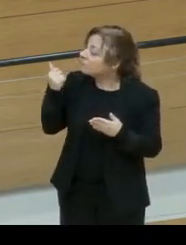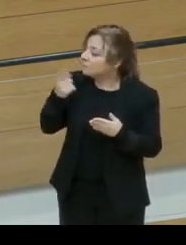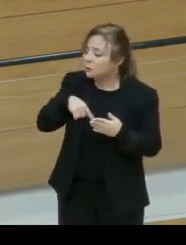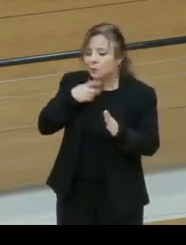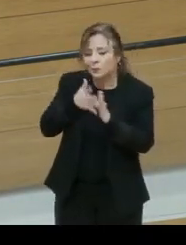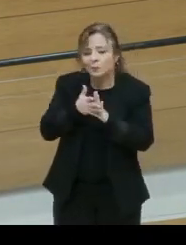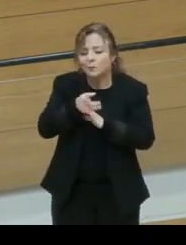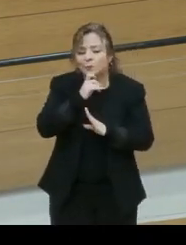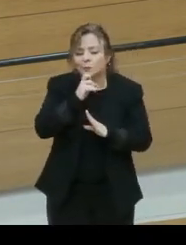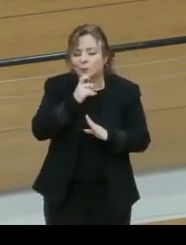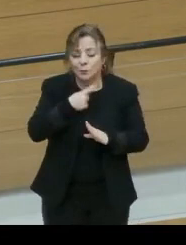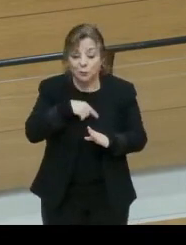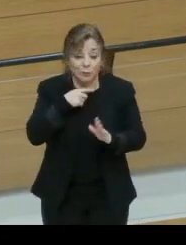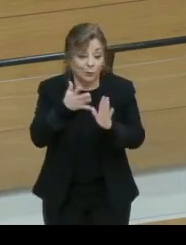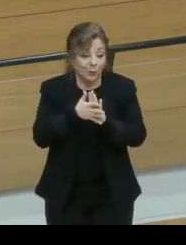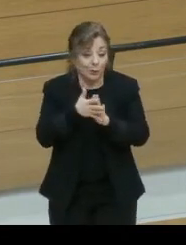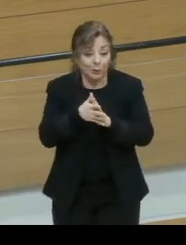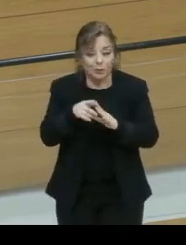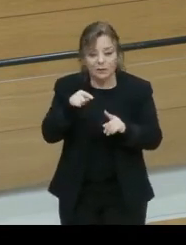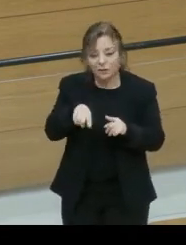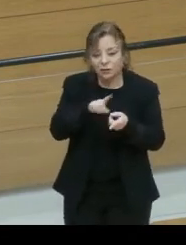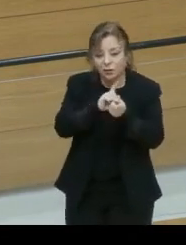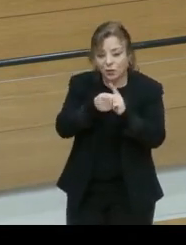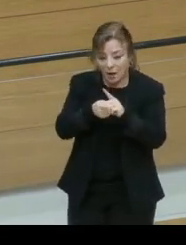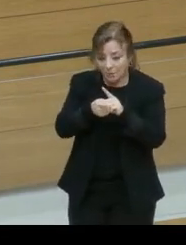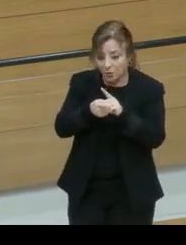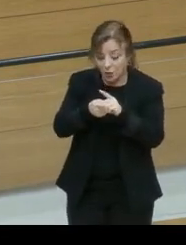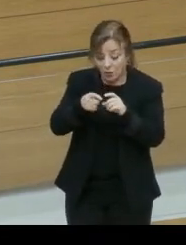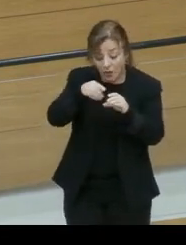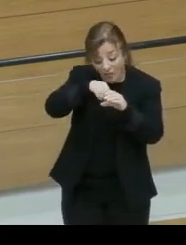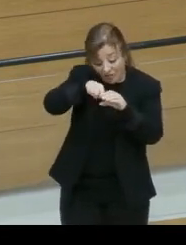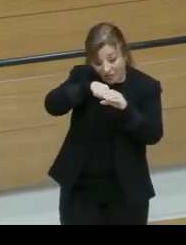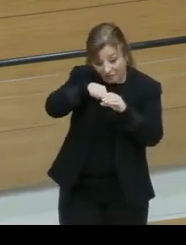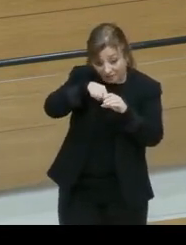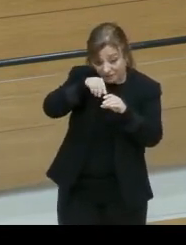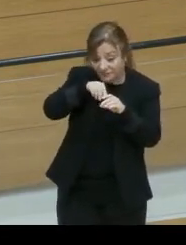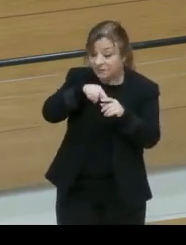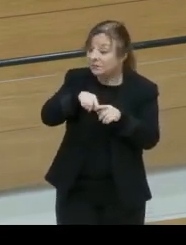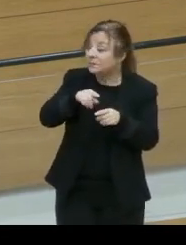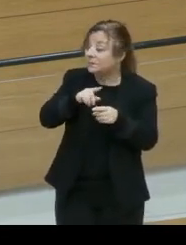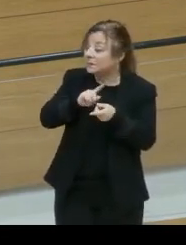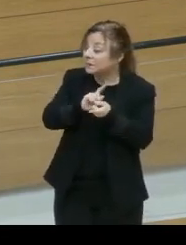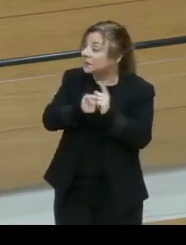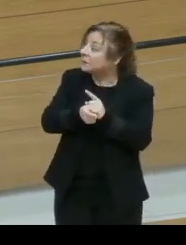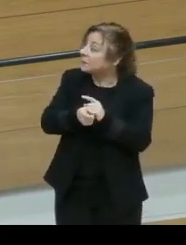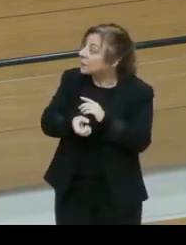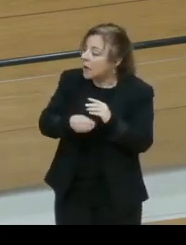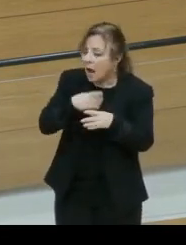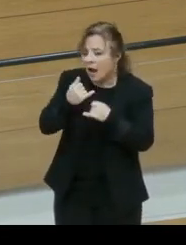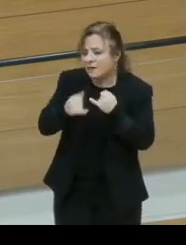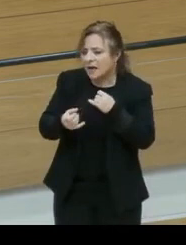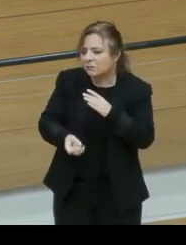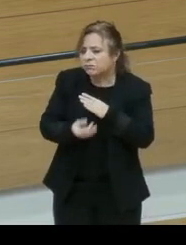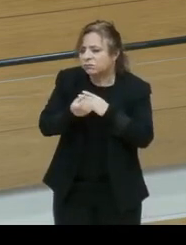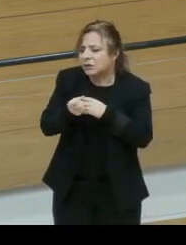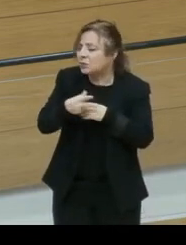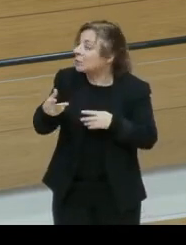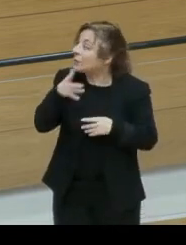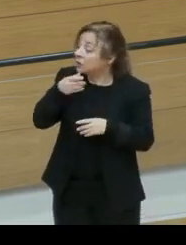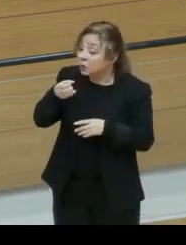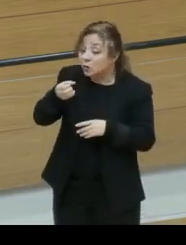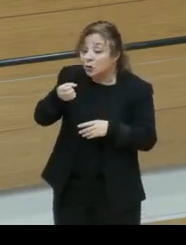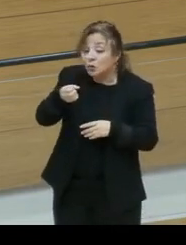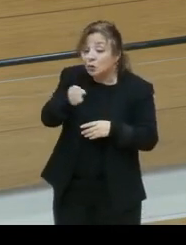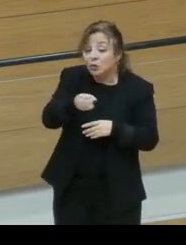explicar? Podríamos explicar que estos cambios en el citoesqueleto y la matriz extracelular están generando que estos tumores